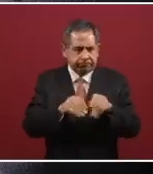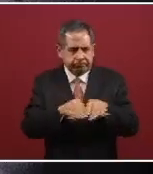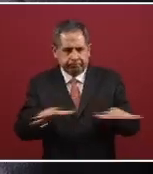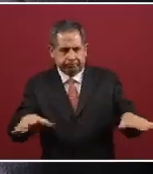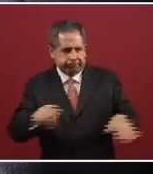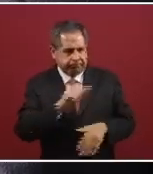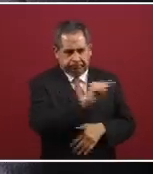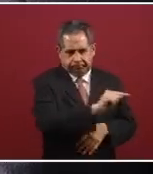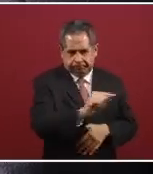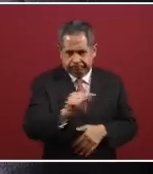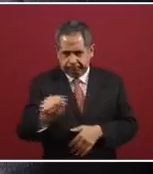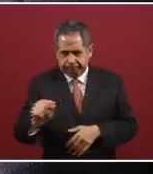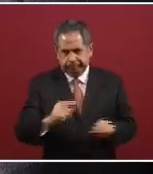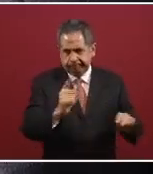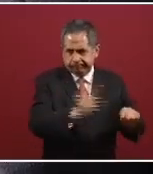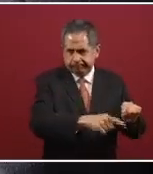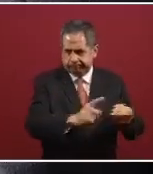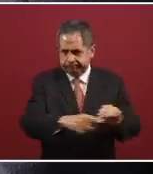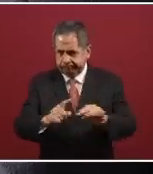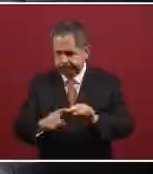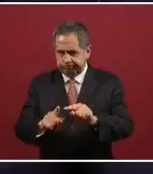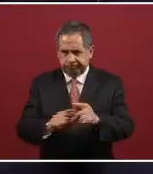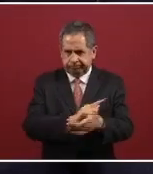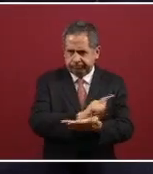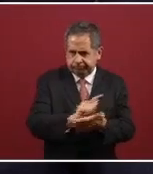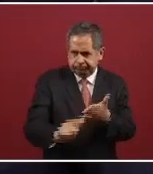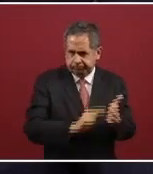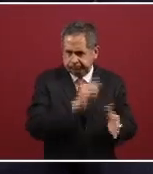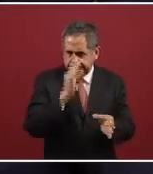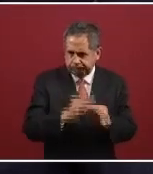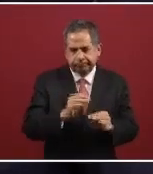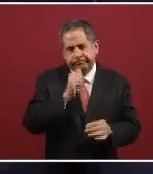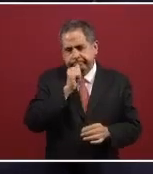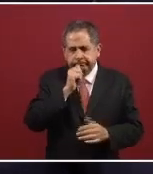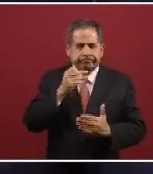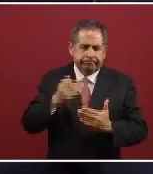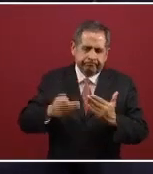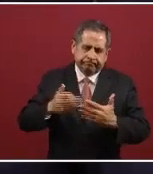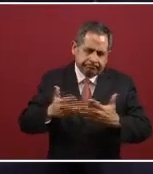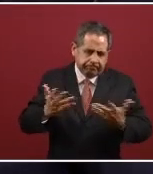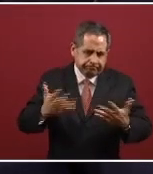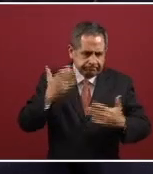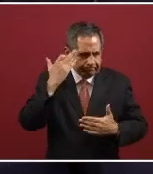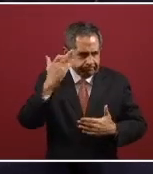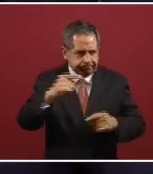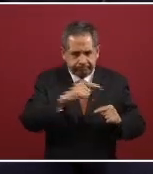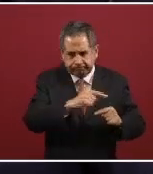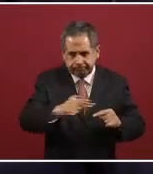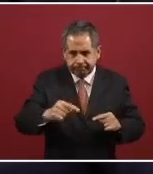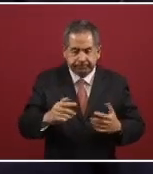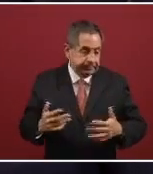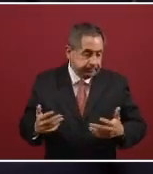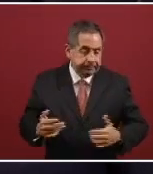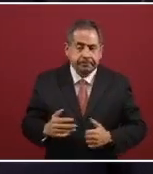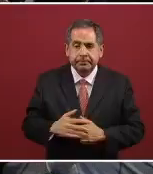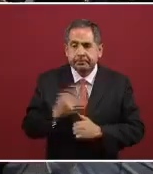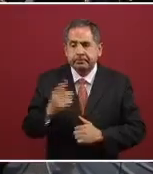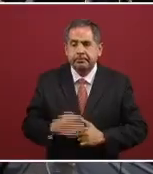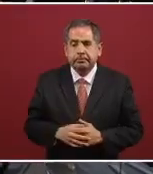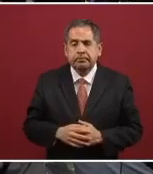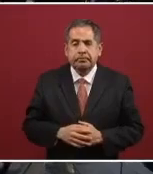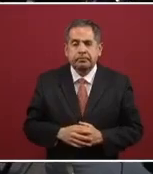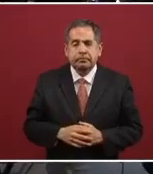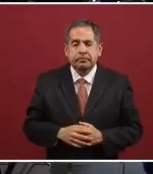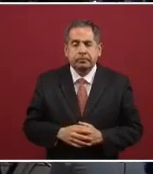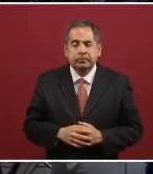falta terminar de limpiar por completo, porque